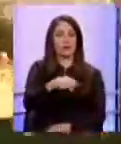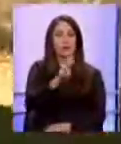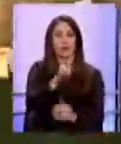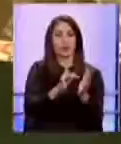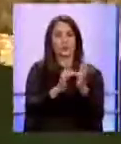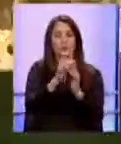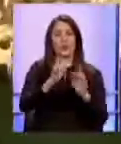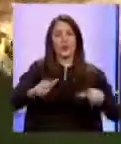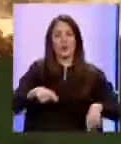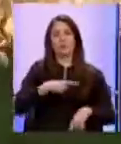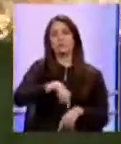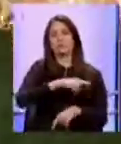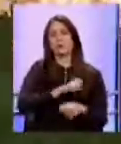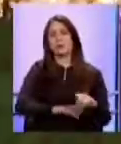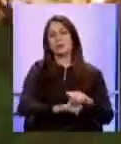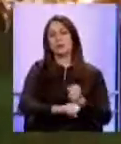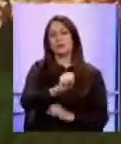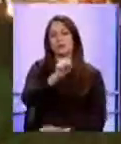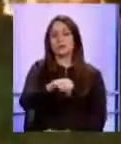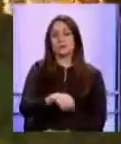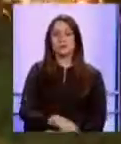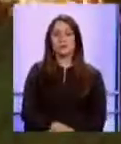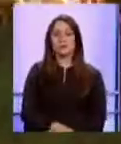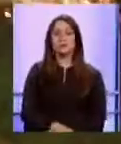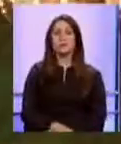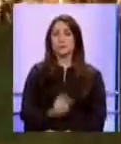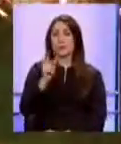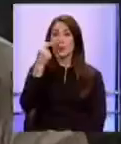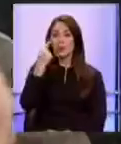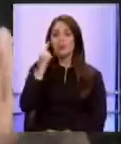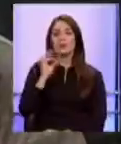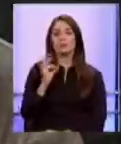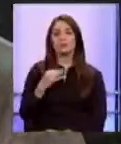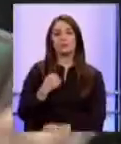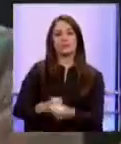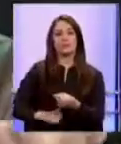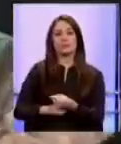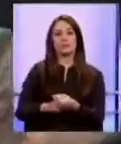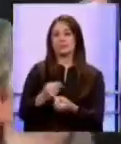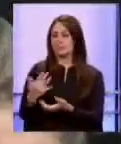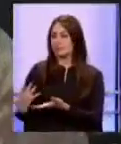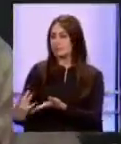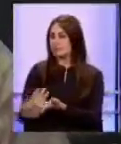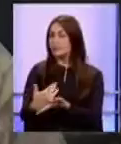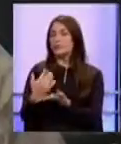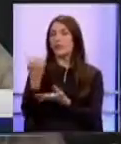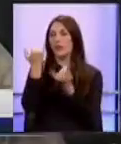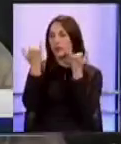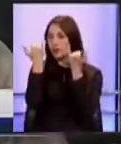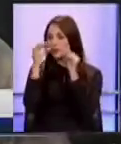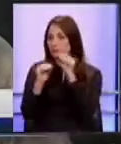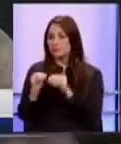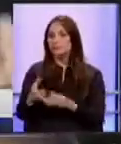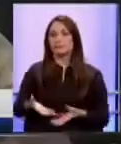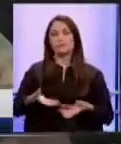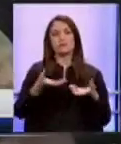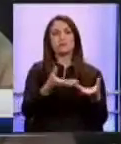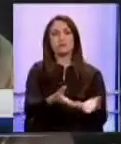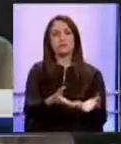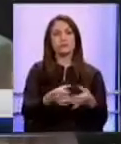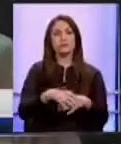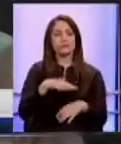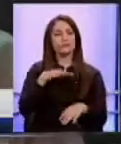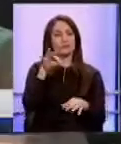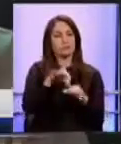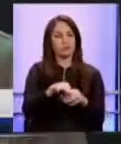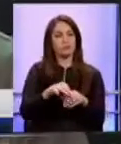electoral, Lenín Moreno. A votar efectivamente por un gobierno popular que recoja este mandato que hemos planteado el día de hoy. A votar en ese